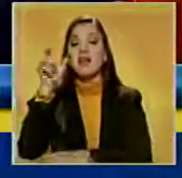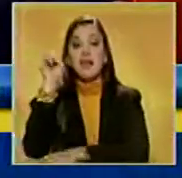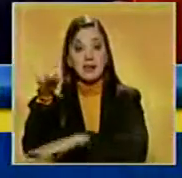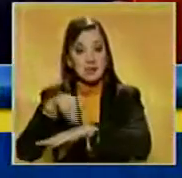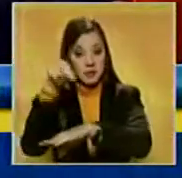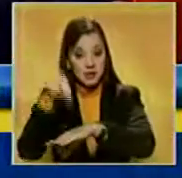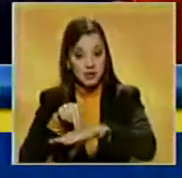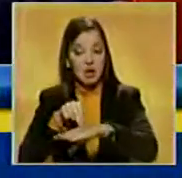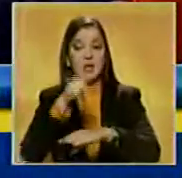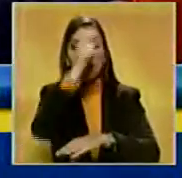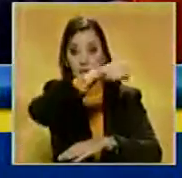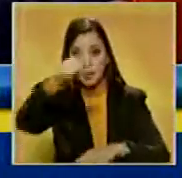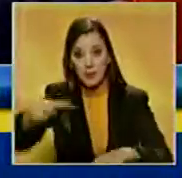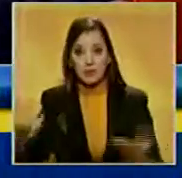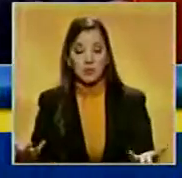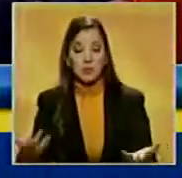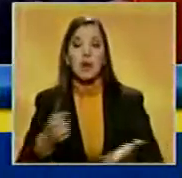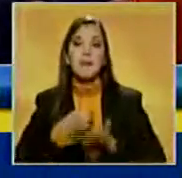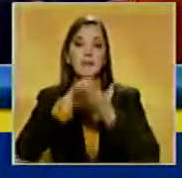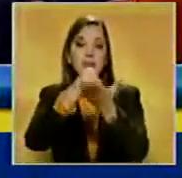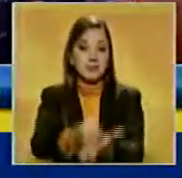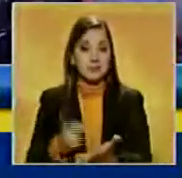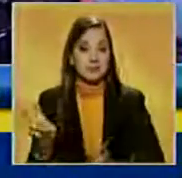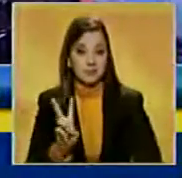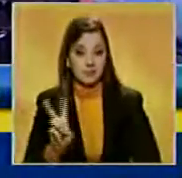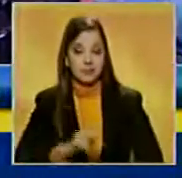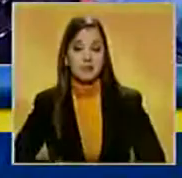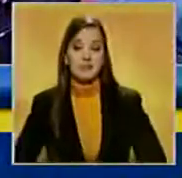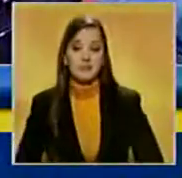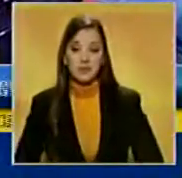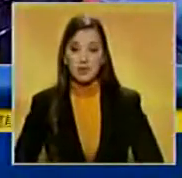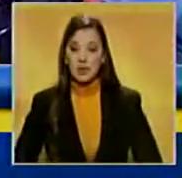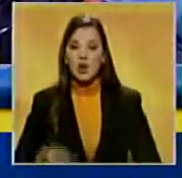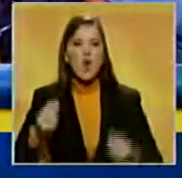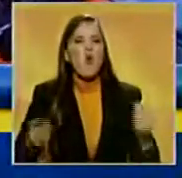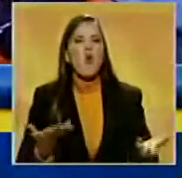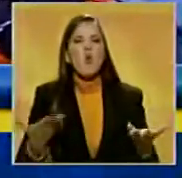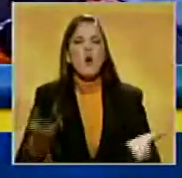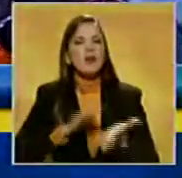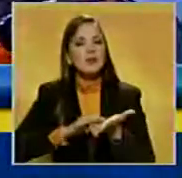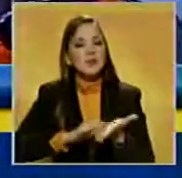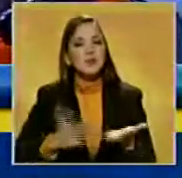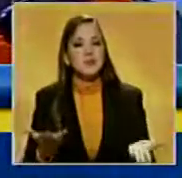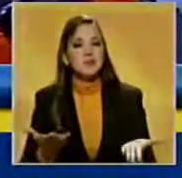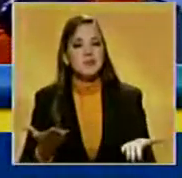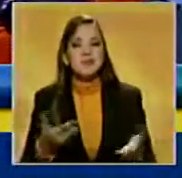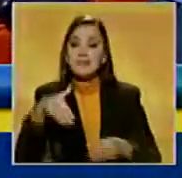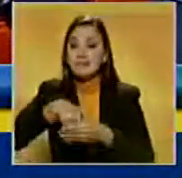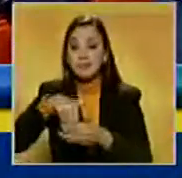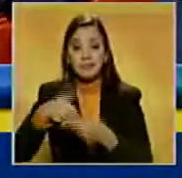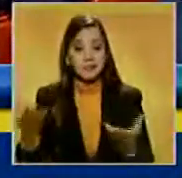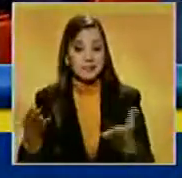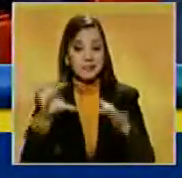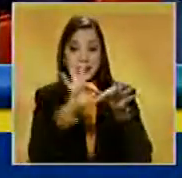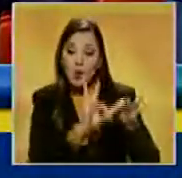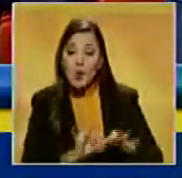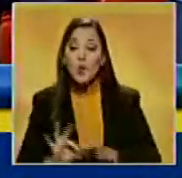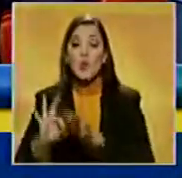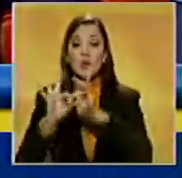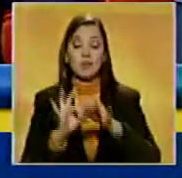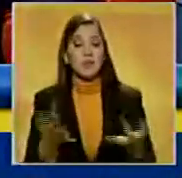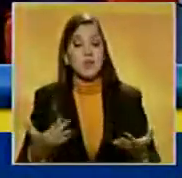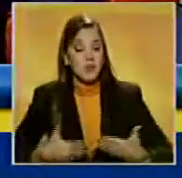En beneficio del pueblo venezolano la solución es votando proponiéndonos Unido realmente